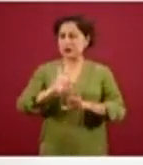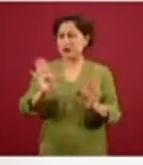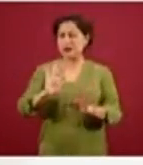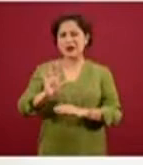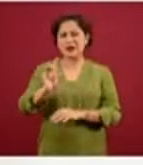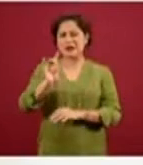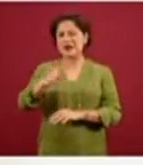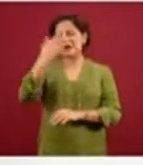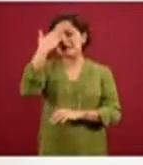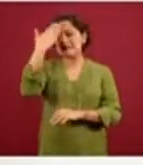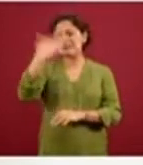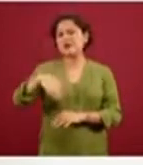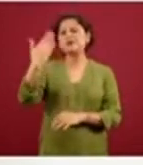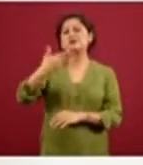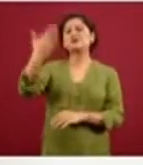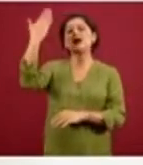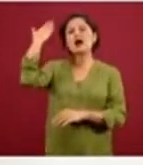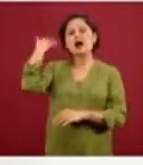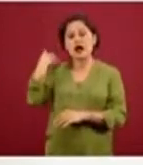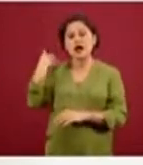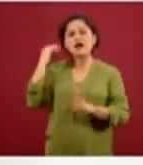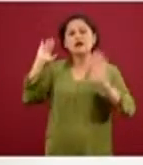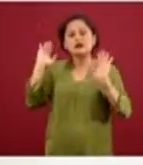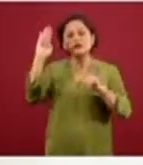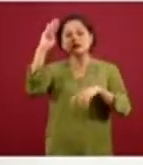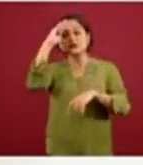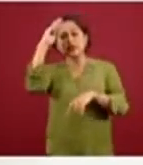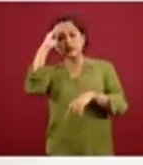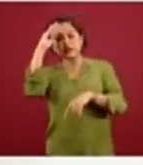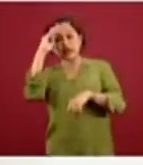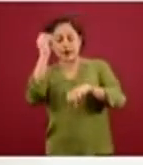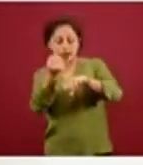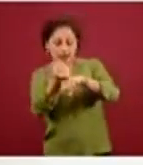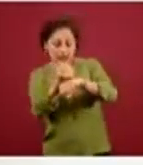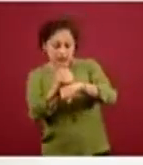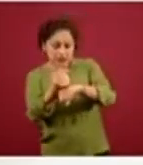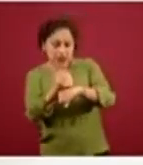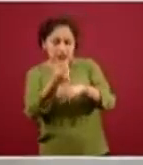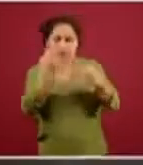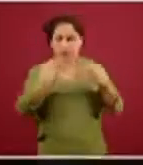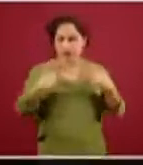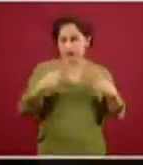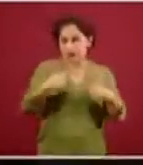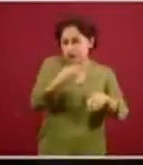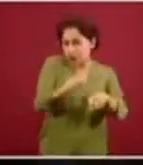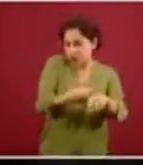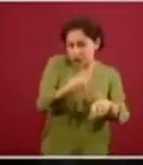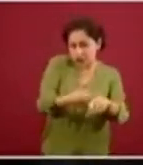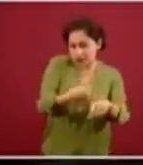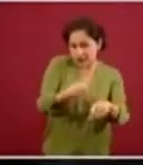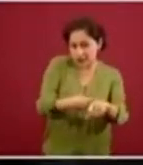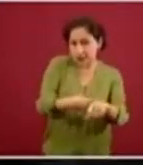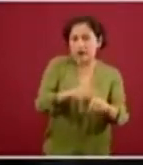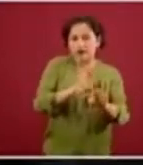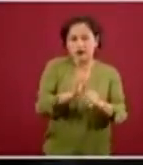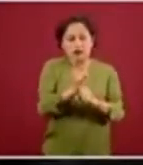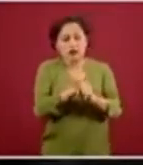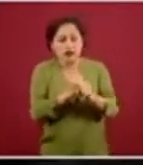histórico que puede reforzar esta hipótesis de que puede ser seguro y efectivo para tratar el COVID-19.